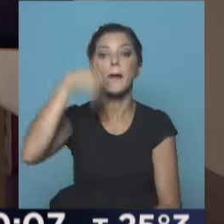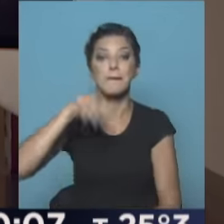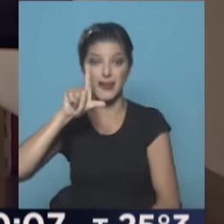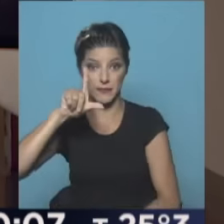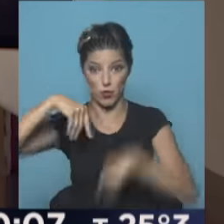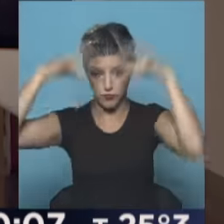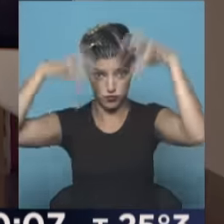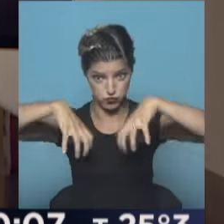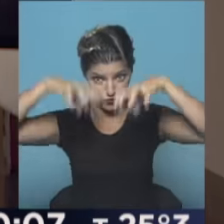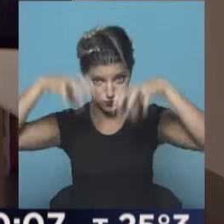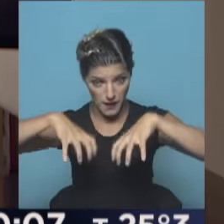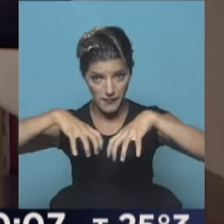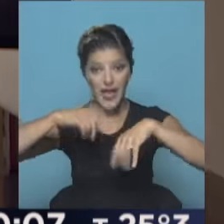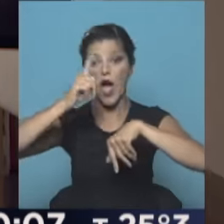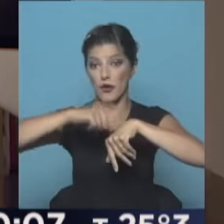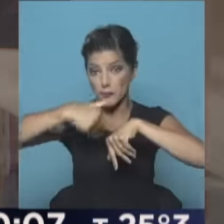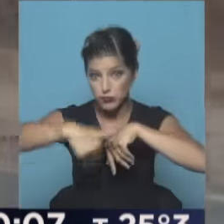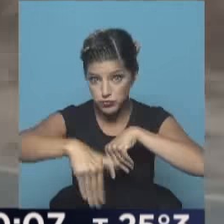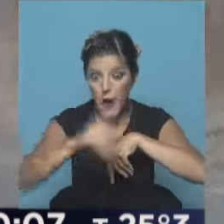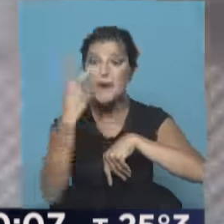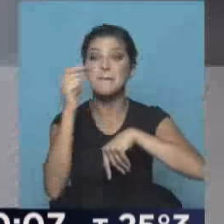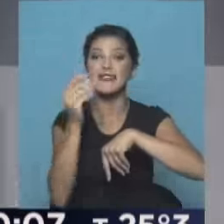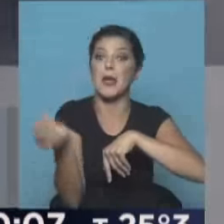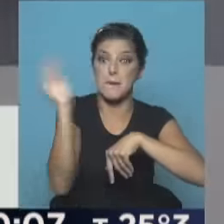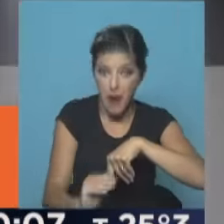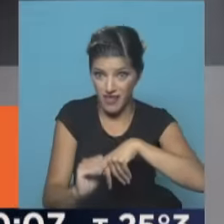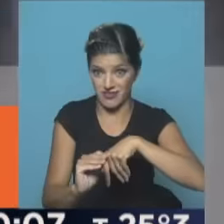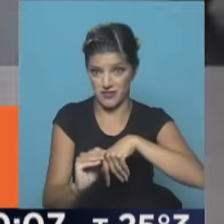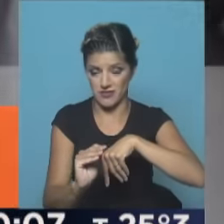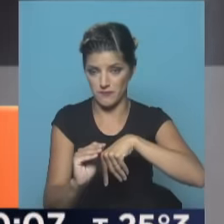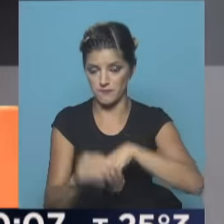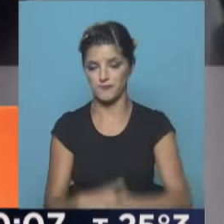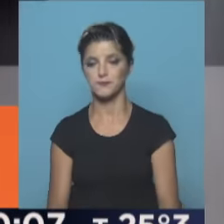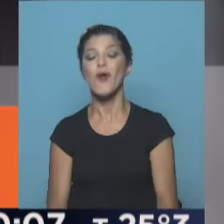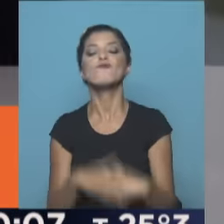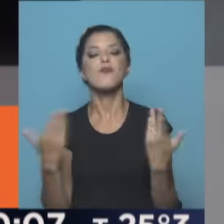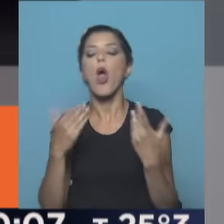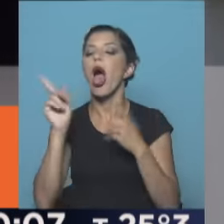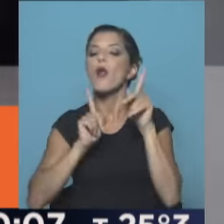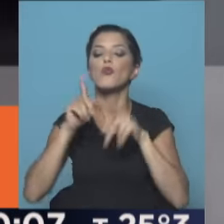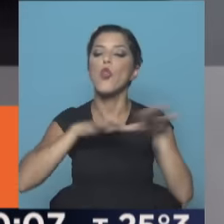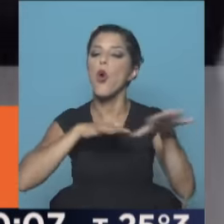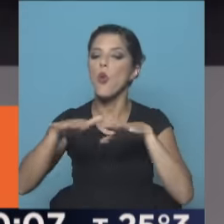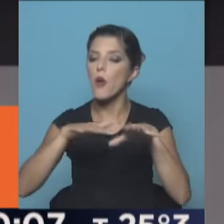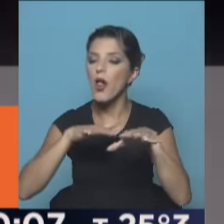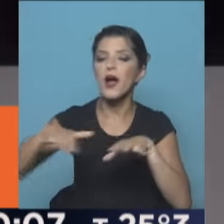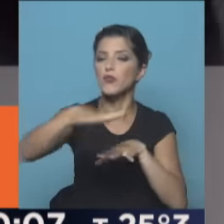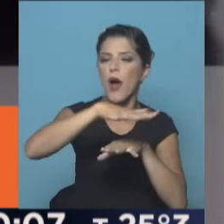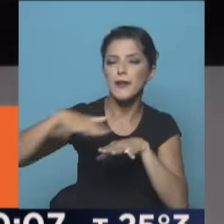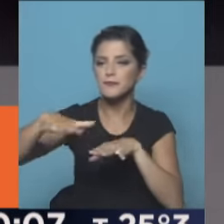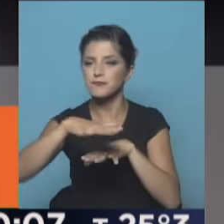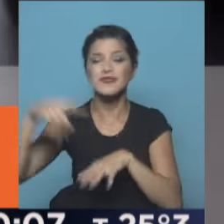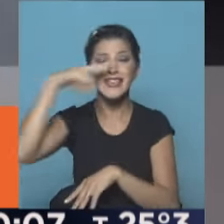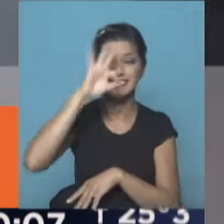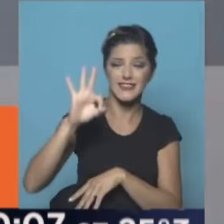caída. En las horas subsiguientes se sumaron 20 milímetros más, lo que en algunas zonas nos determinó llegar a más de